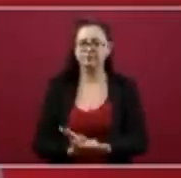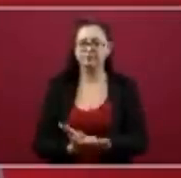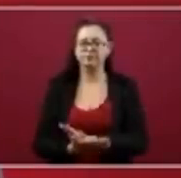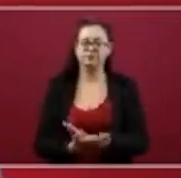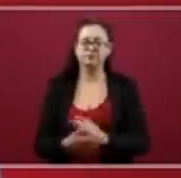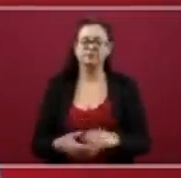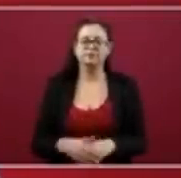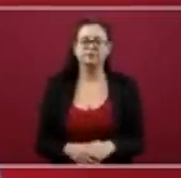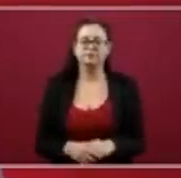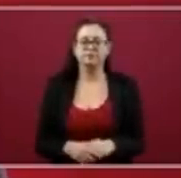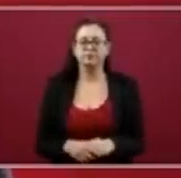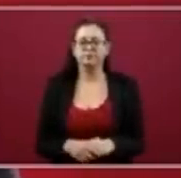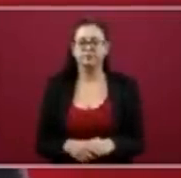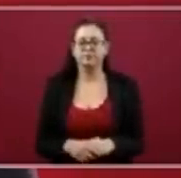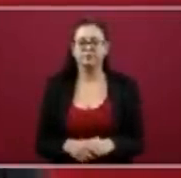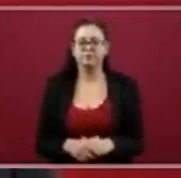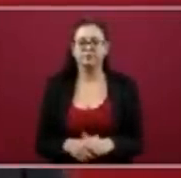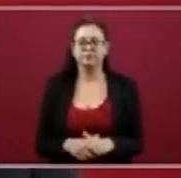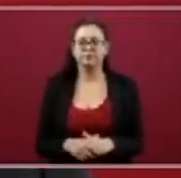No hay